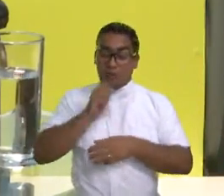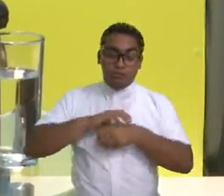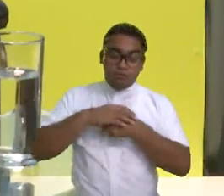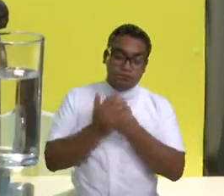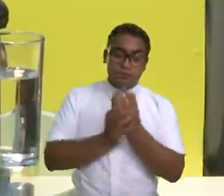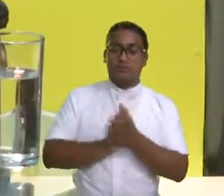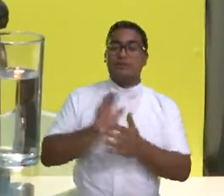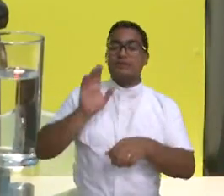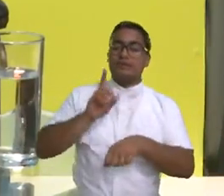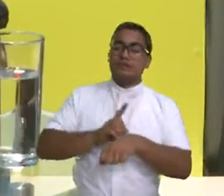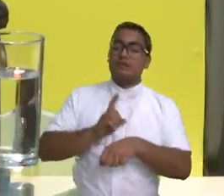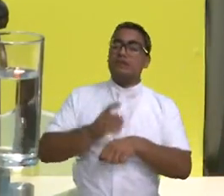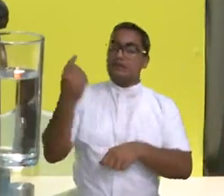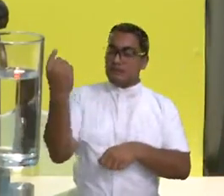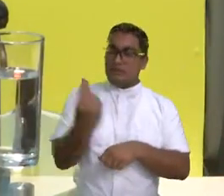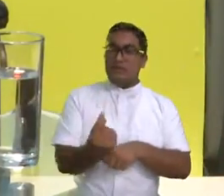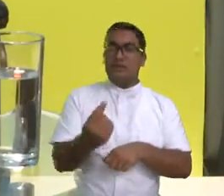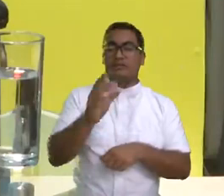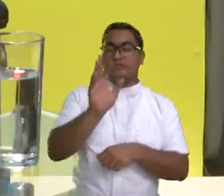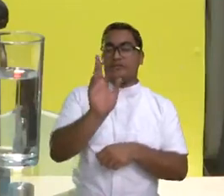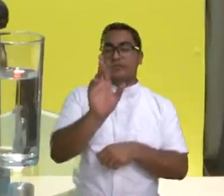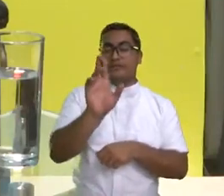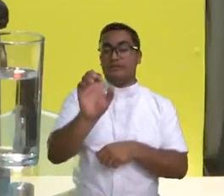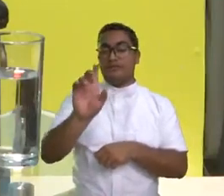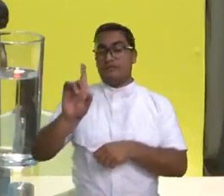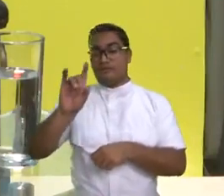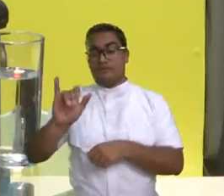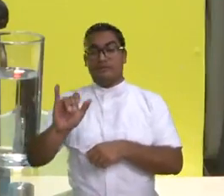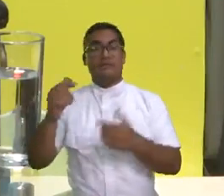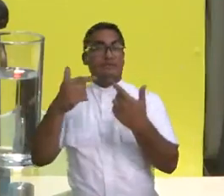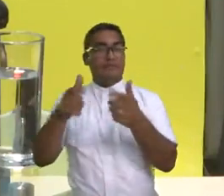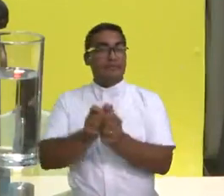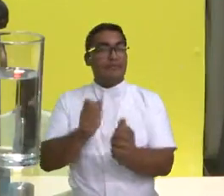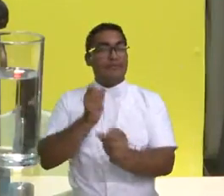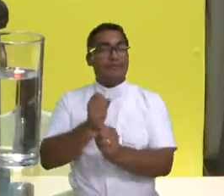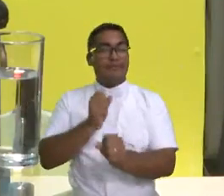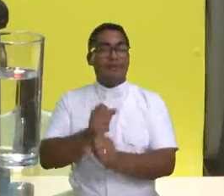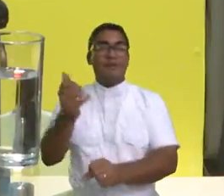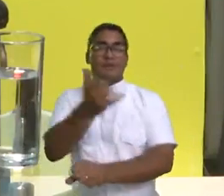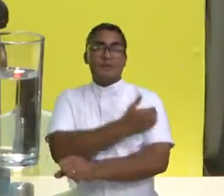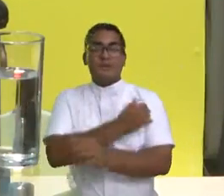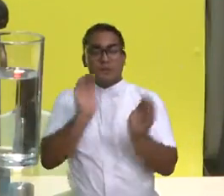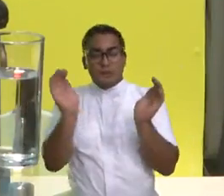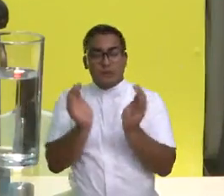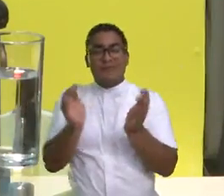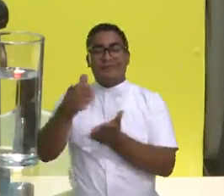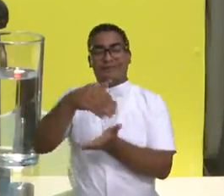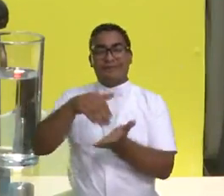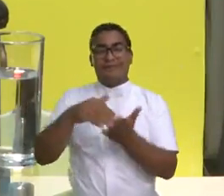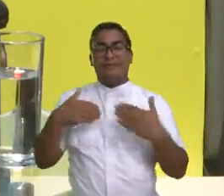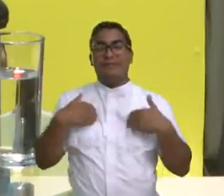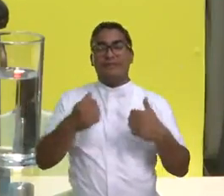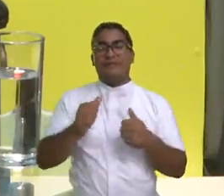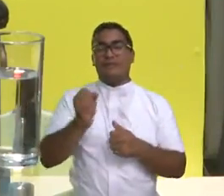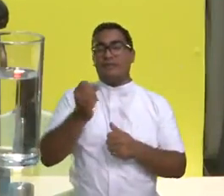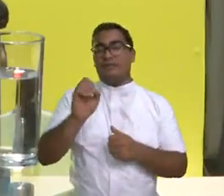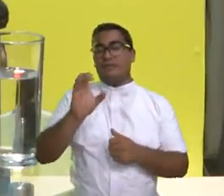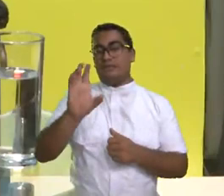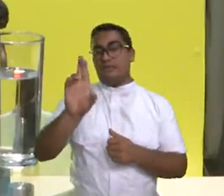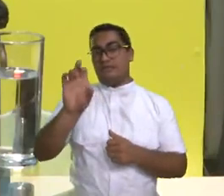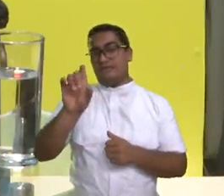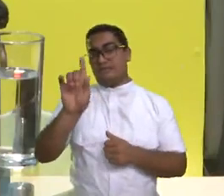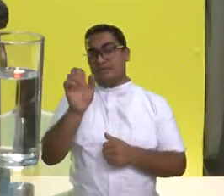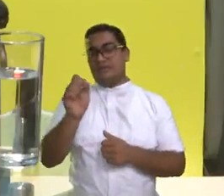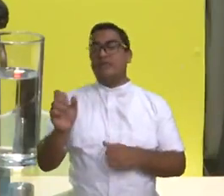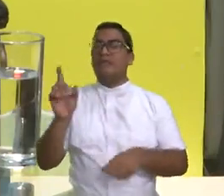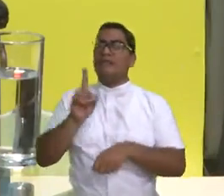como invitado al doctor Freddy Suárez, quien es parte del equipo médico del Centro de Salud Sócrates Flores.